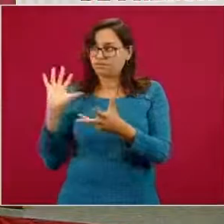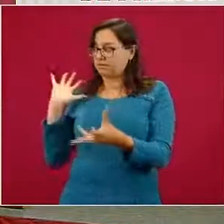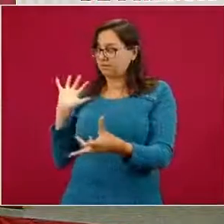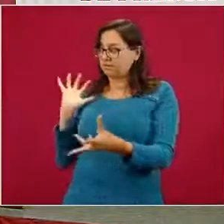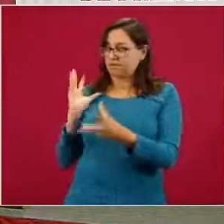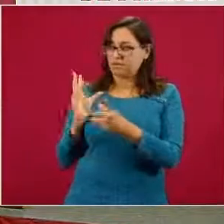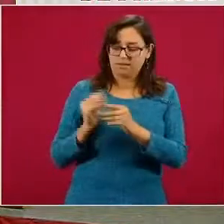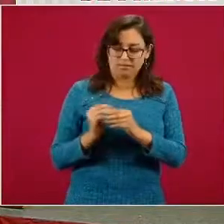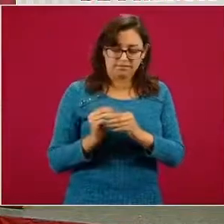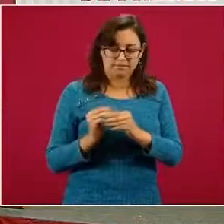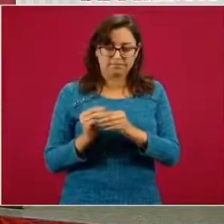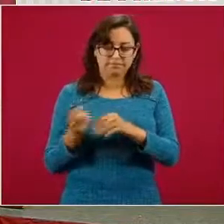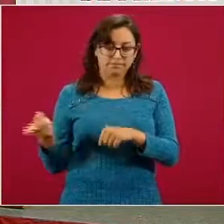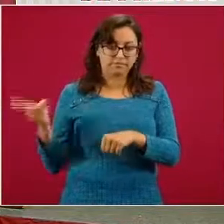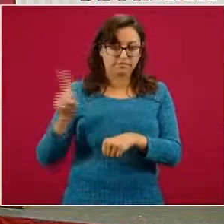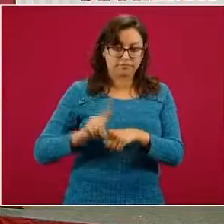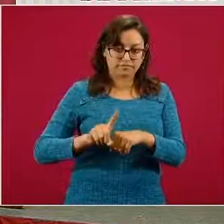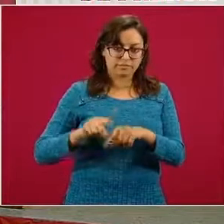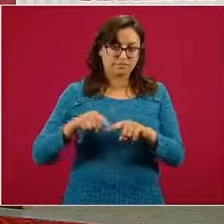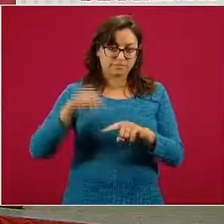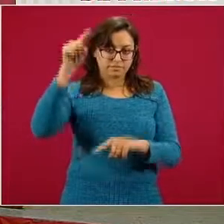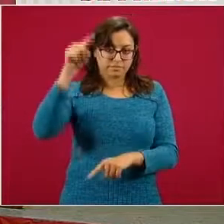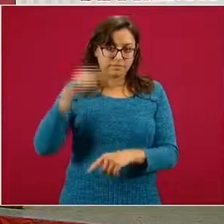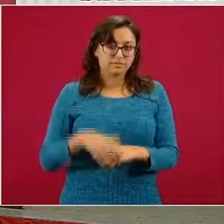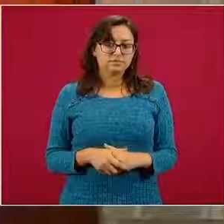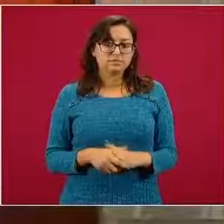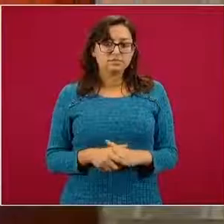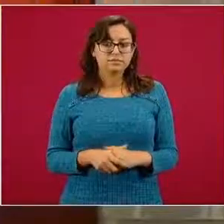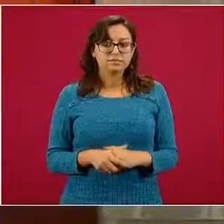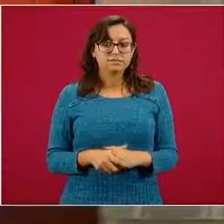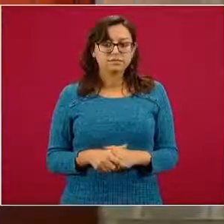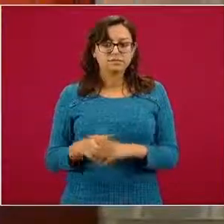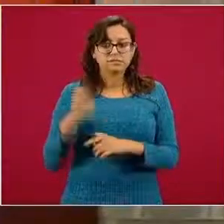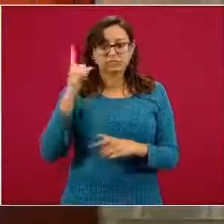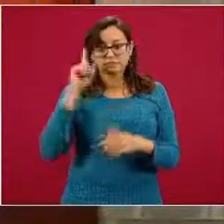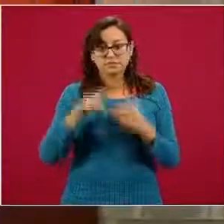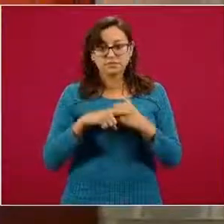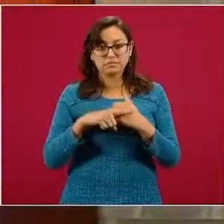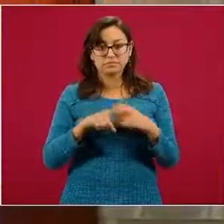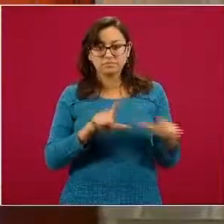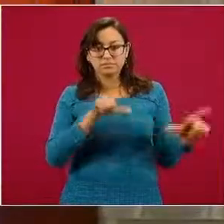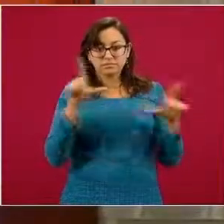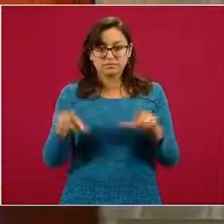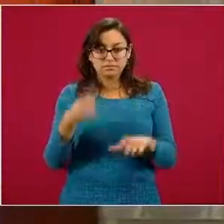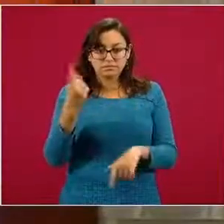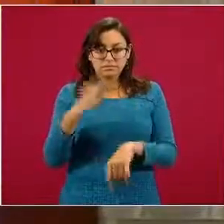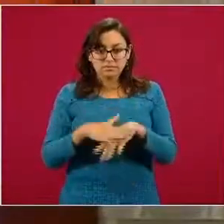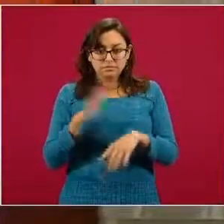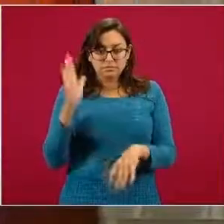su estadística nacional. Creo que tenemos un país más.